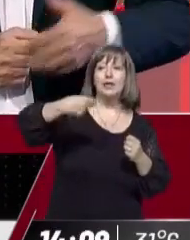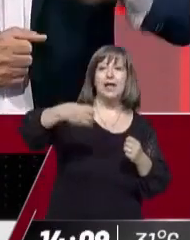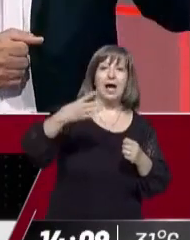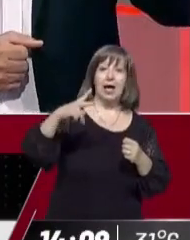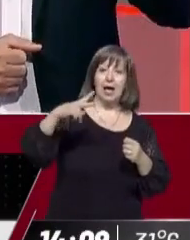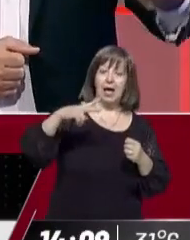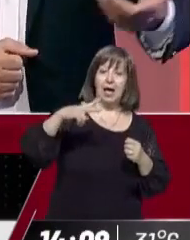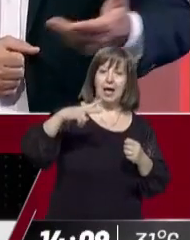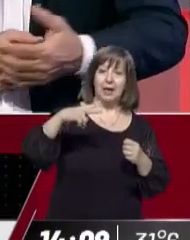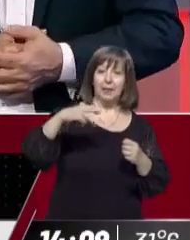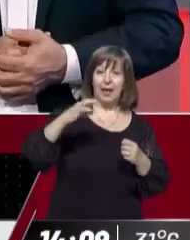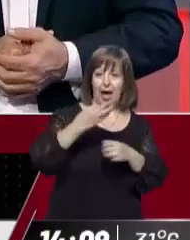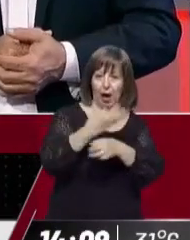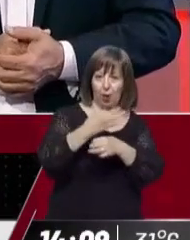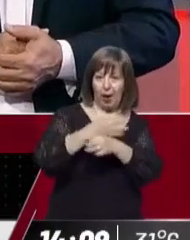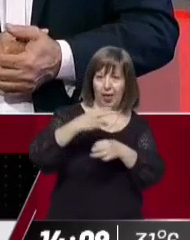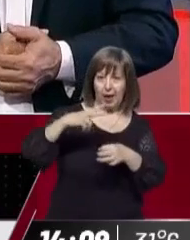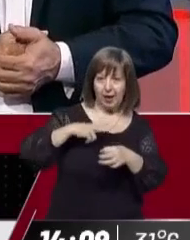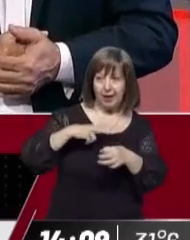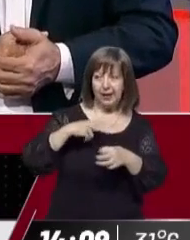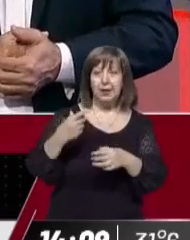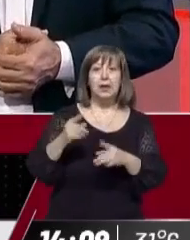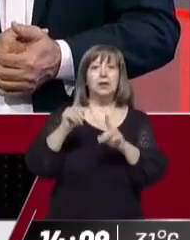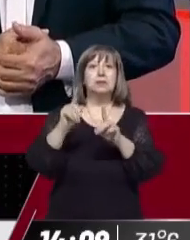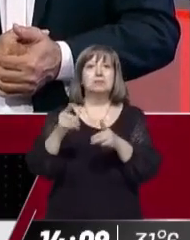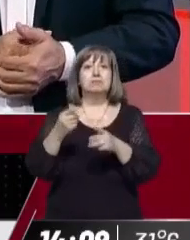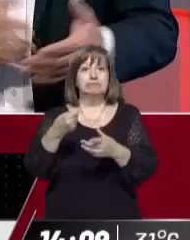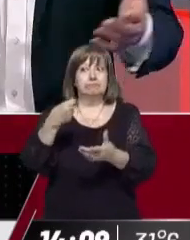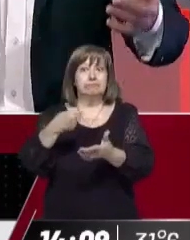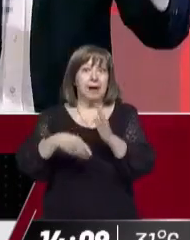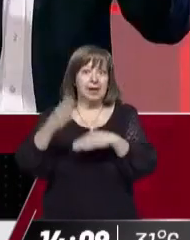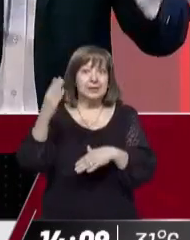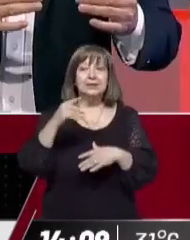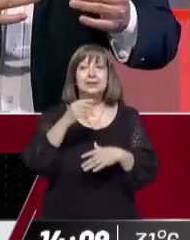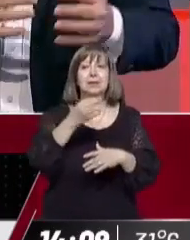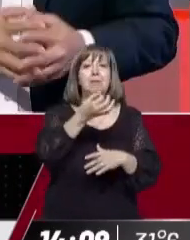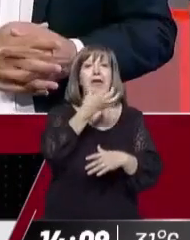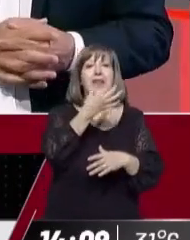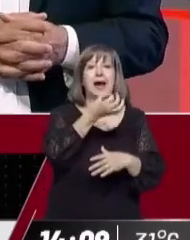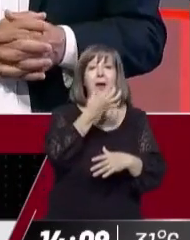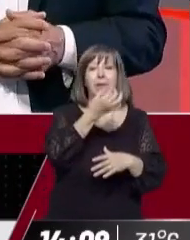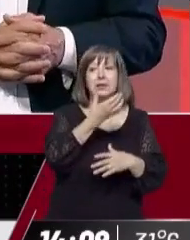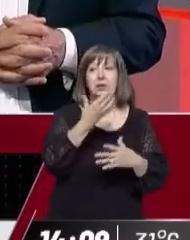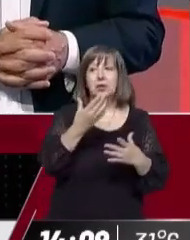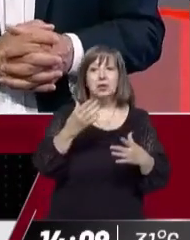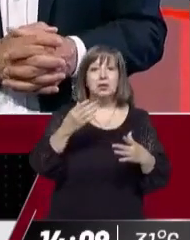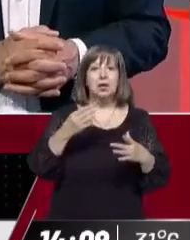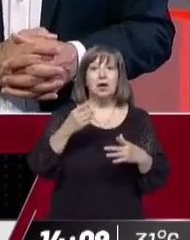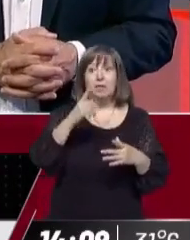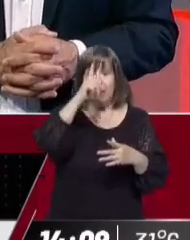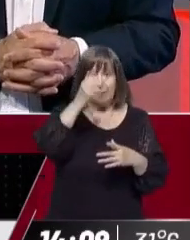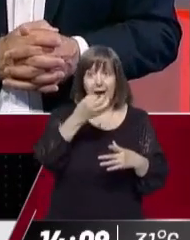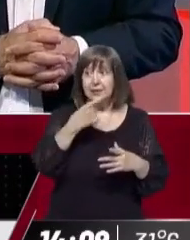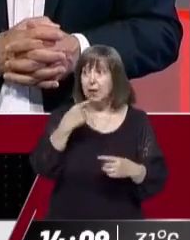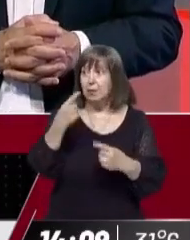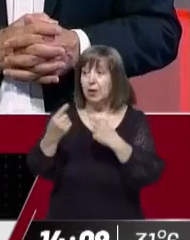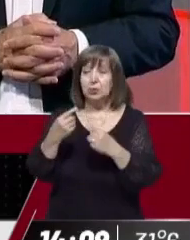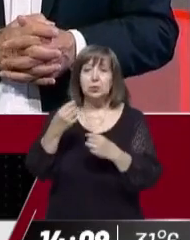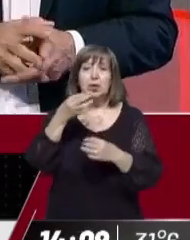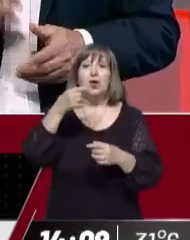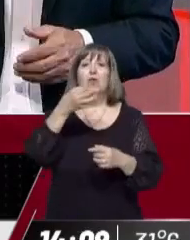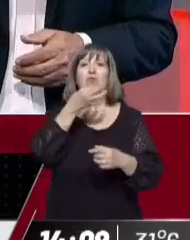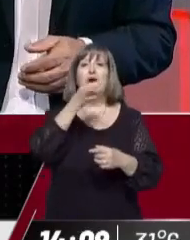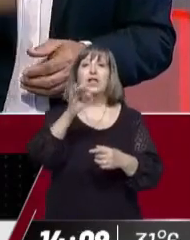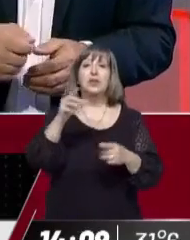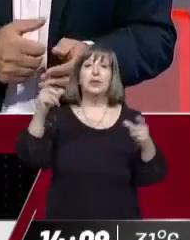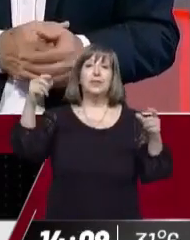entender que hay medicamentos que también van creciendo de precios y por eso la baja en el consumo de medicamentos. Entender